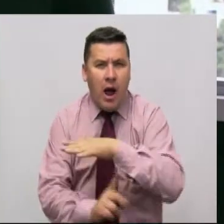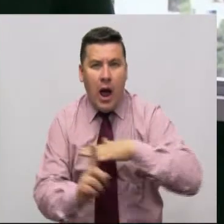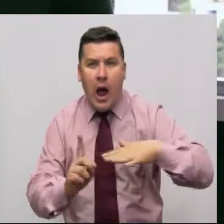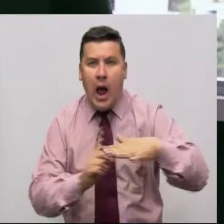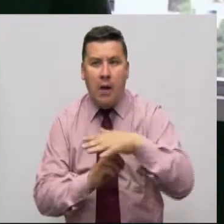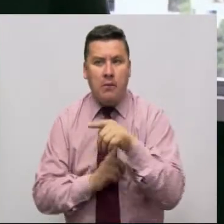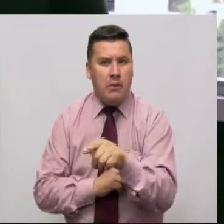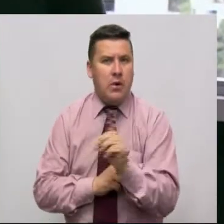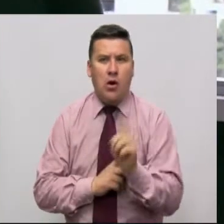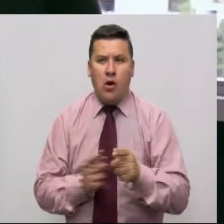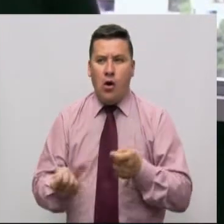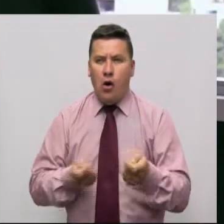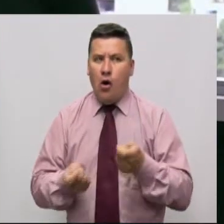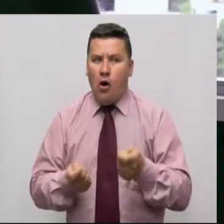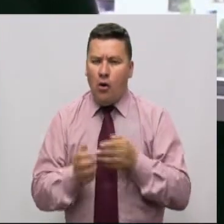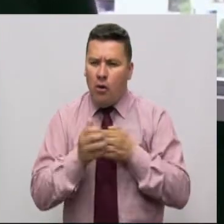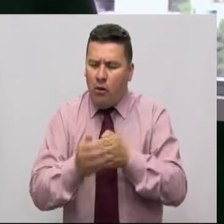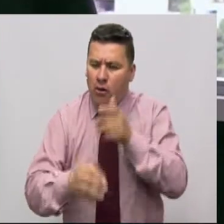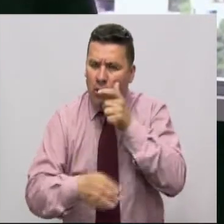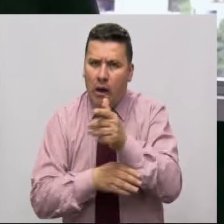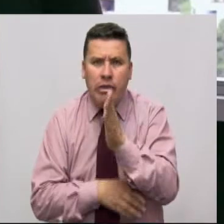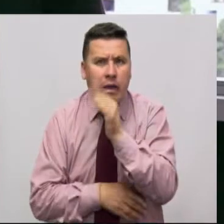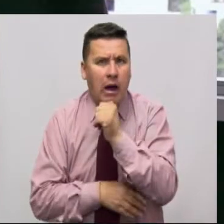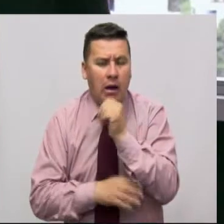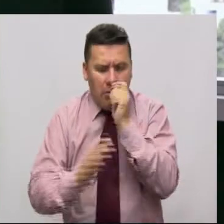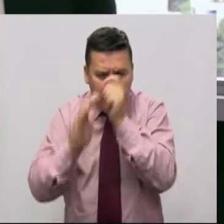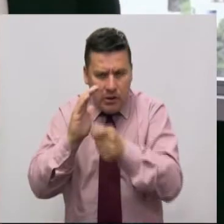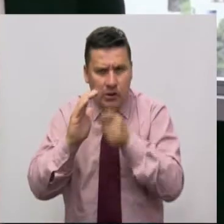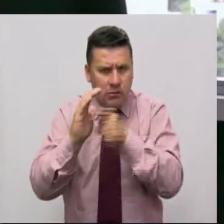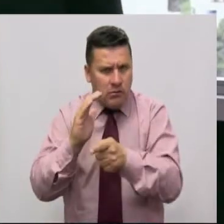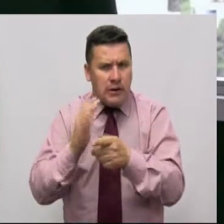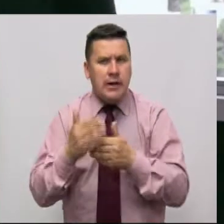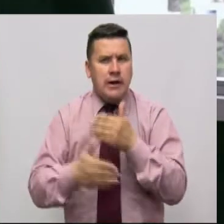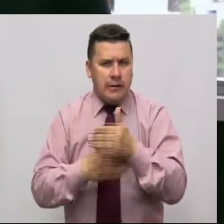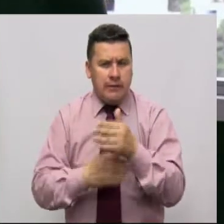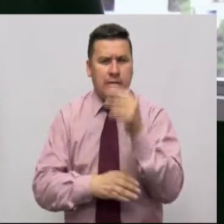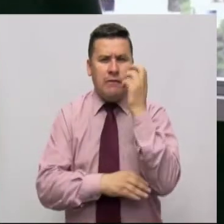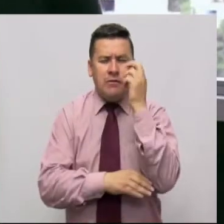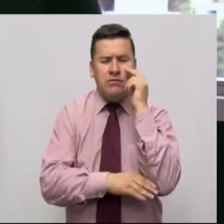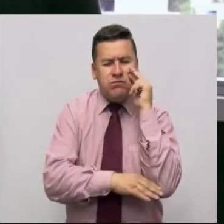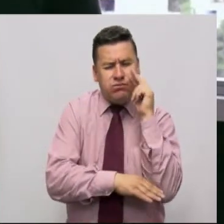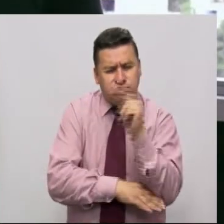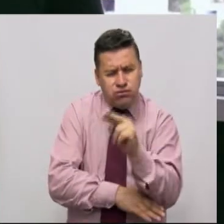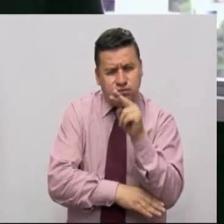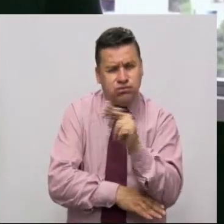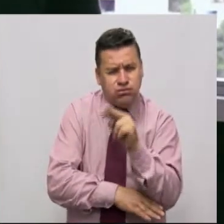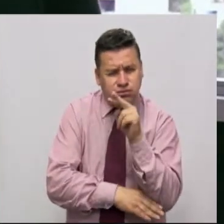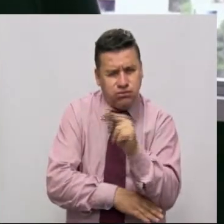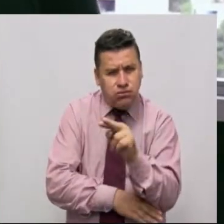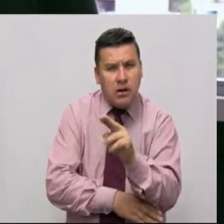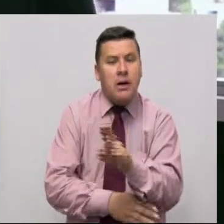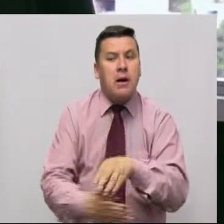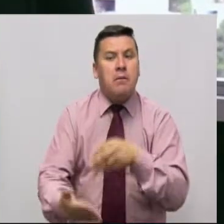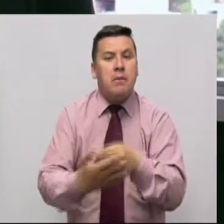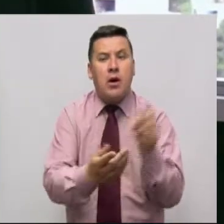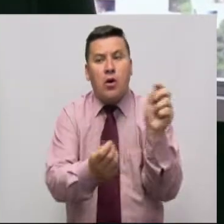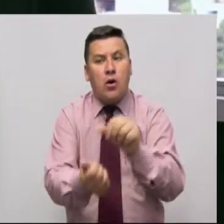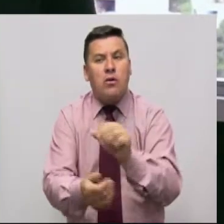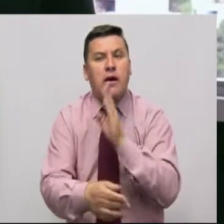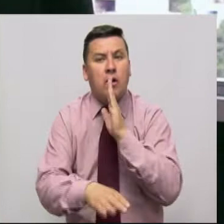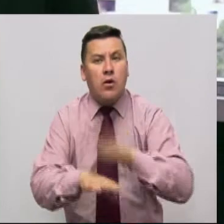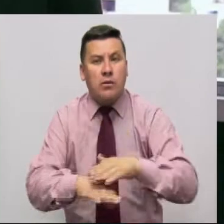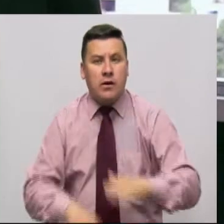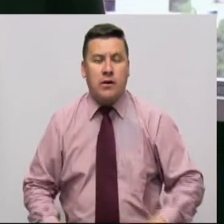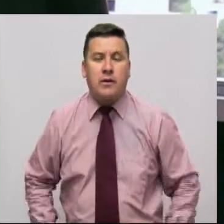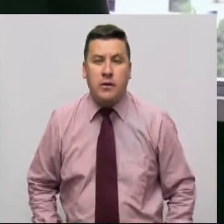las autoridades ambientales no hacen el control y seguimiento adecuado a la minería. Procesos fiscales siguen avanzando para hacer pagar